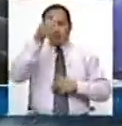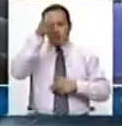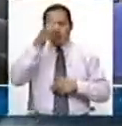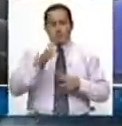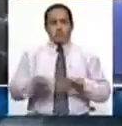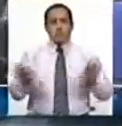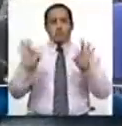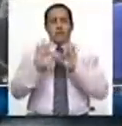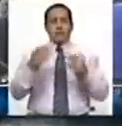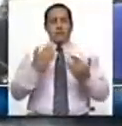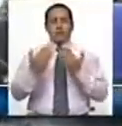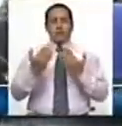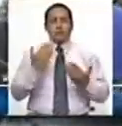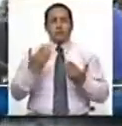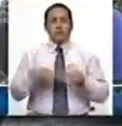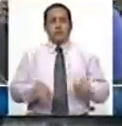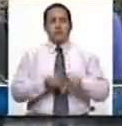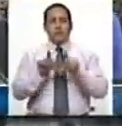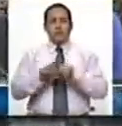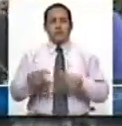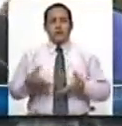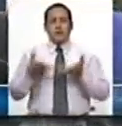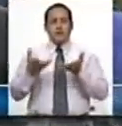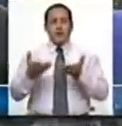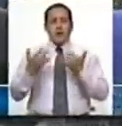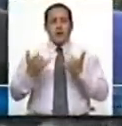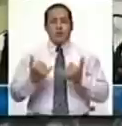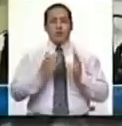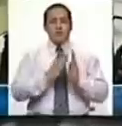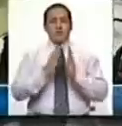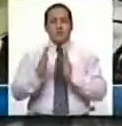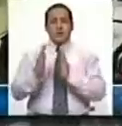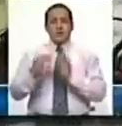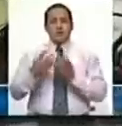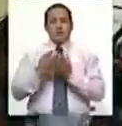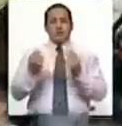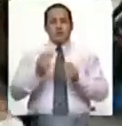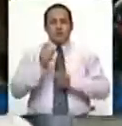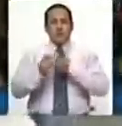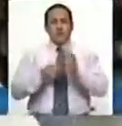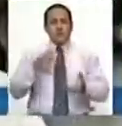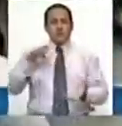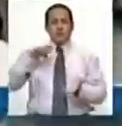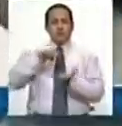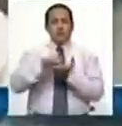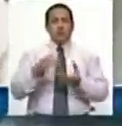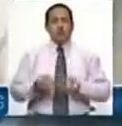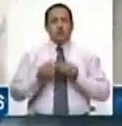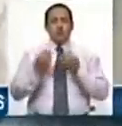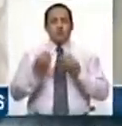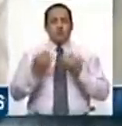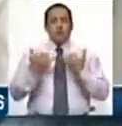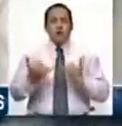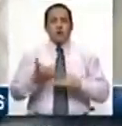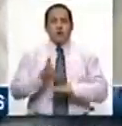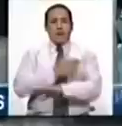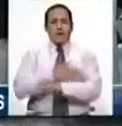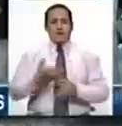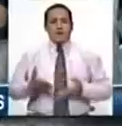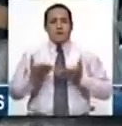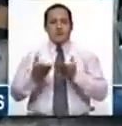punta modernos que van a preparar a nuestros pilotos Cómo eh vienen